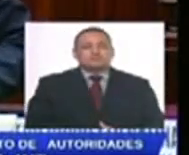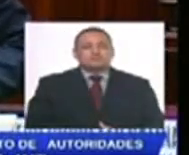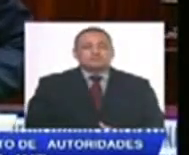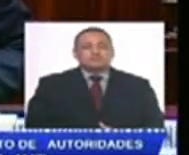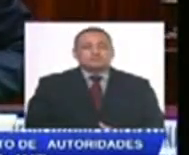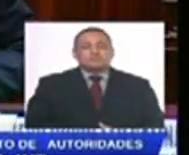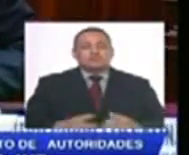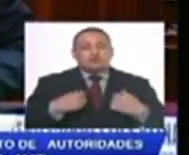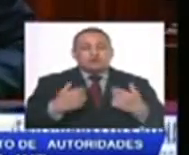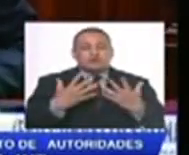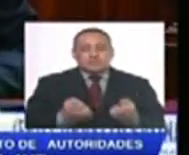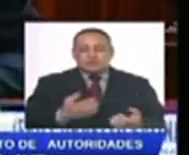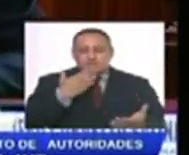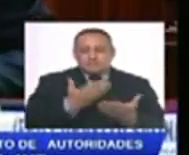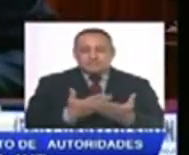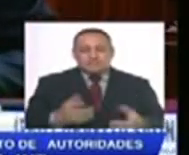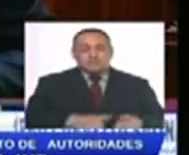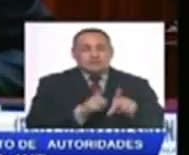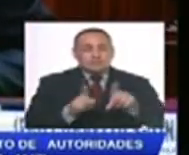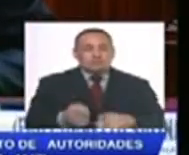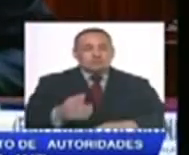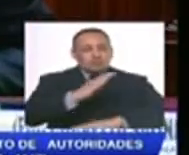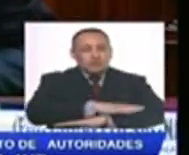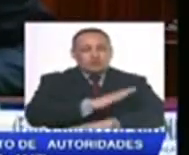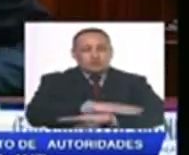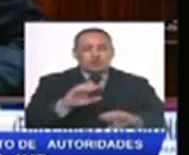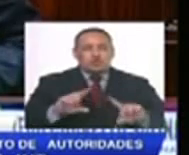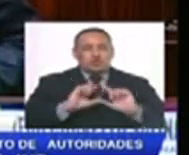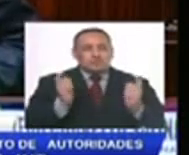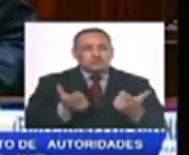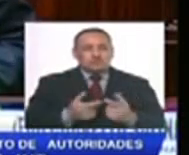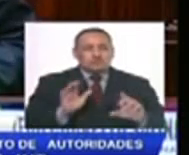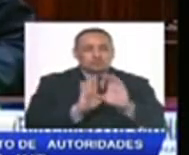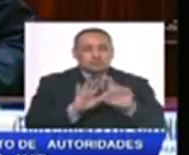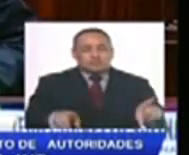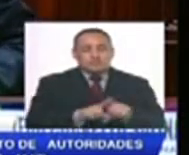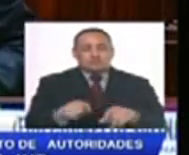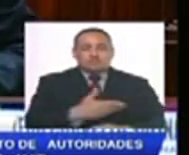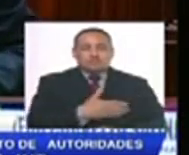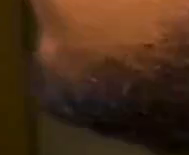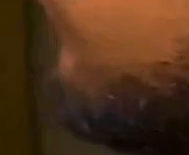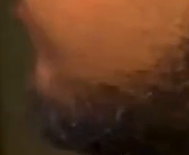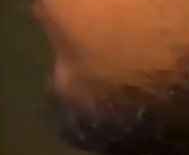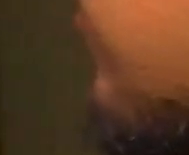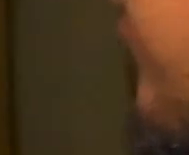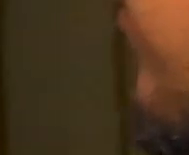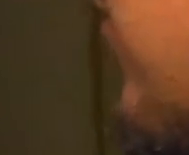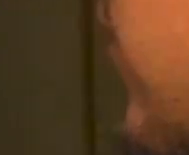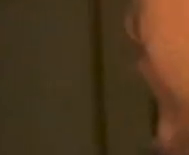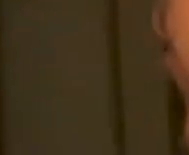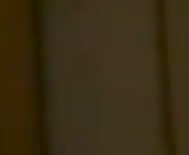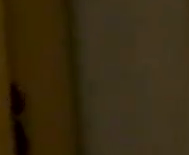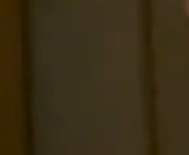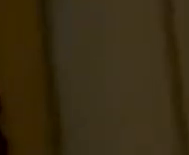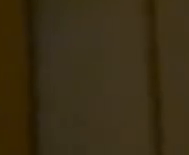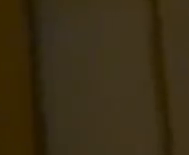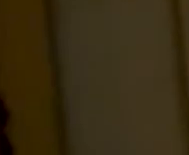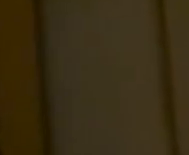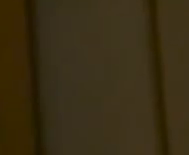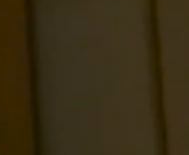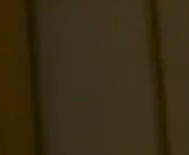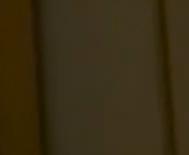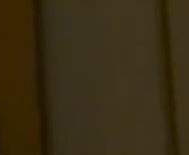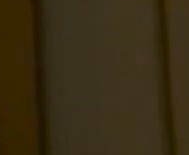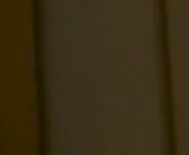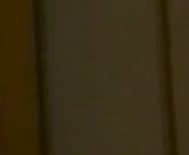a los representantes de los diferentes organismos electorales. Esto fue lo que nos respondió. Aquí se ha aplicado el artículo 78 del